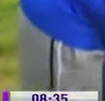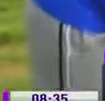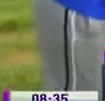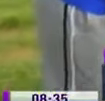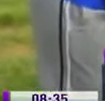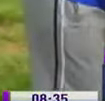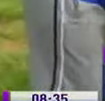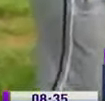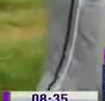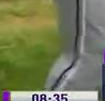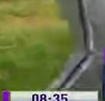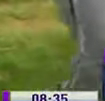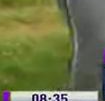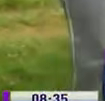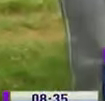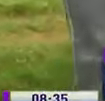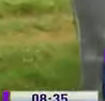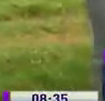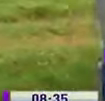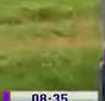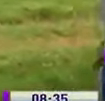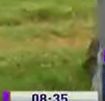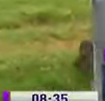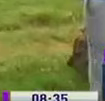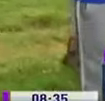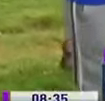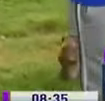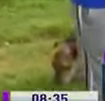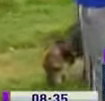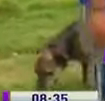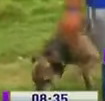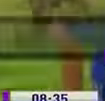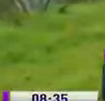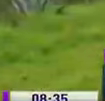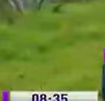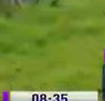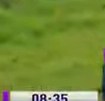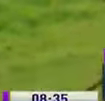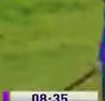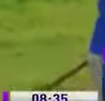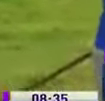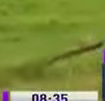¿Y el vecino? ¿Ah? ¿También? Claro, también, los dos. ¿Y tiene pareja?